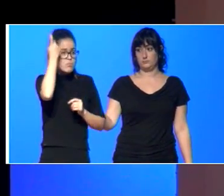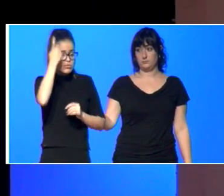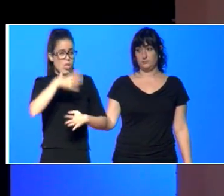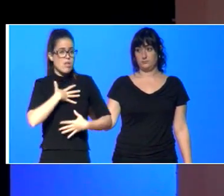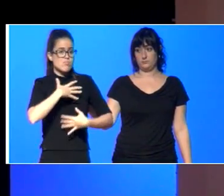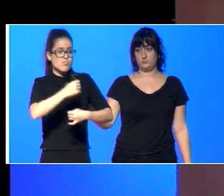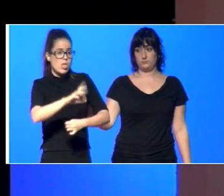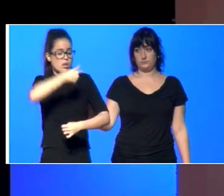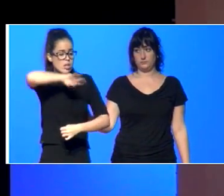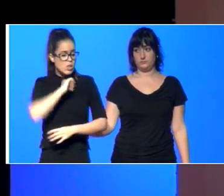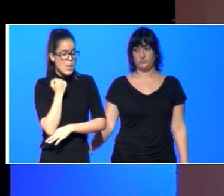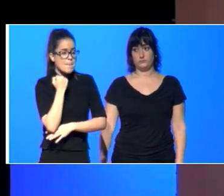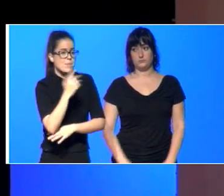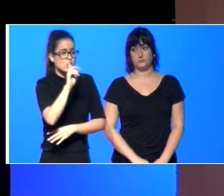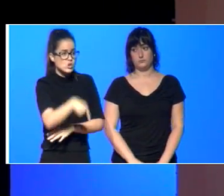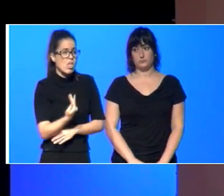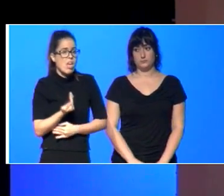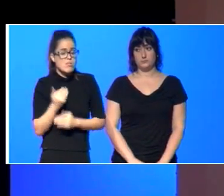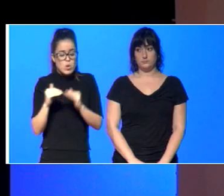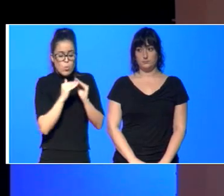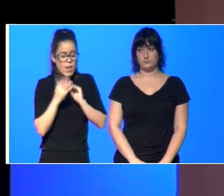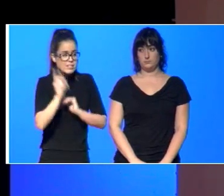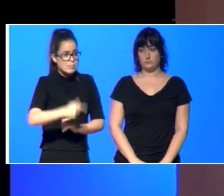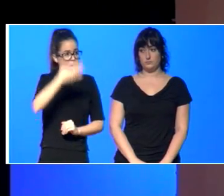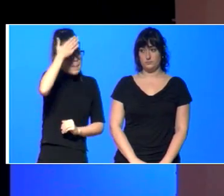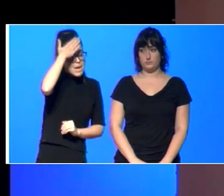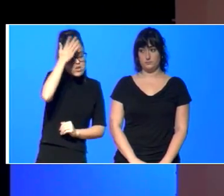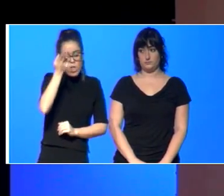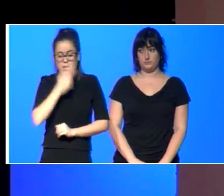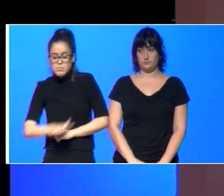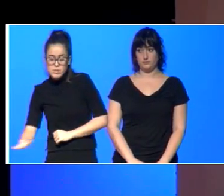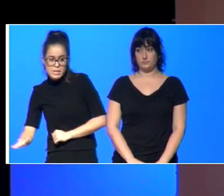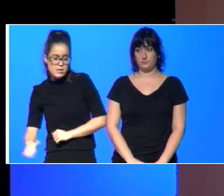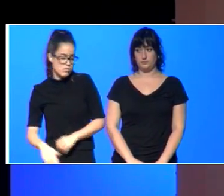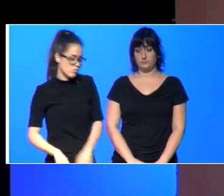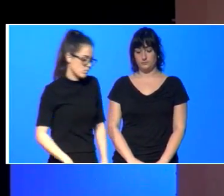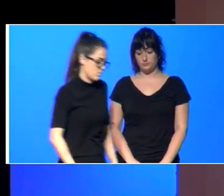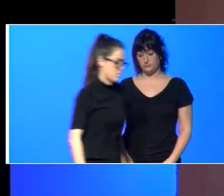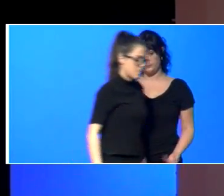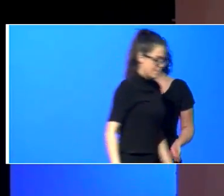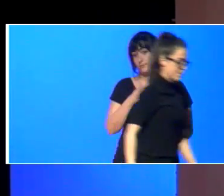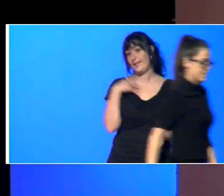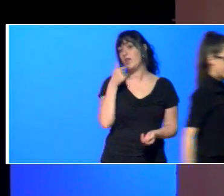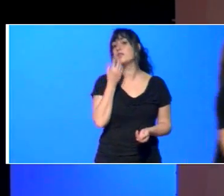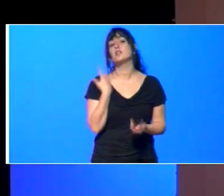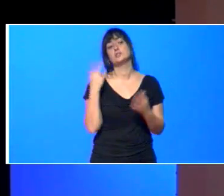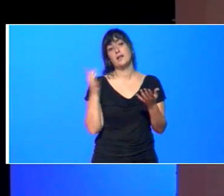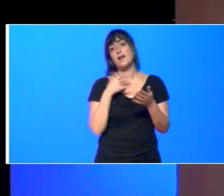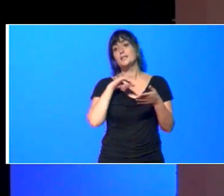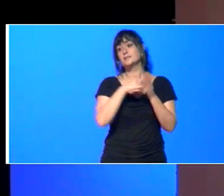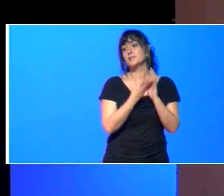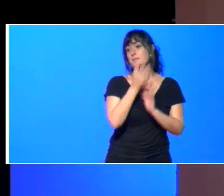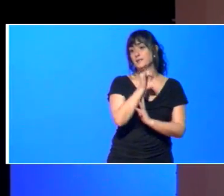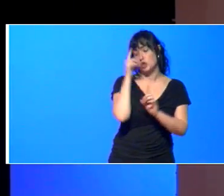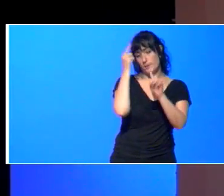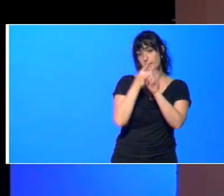hacen apoyo entre iguales, entre mayores y pequeños, o sea, tienen sistemas para que ese apoyo se vaya generalizando poco a